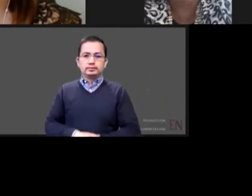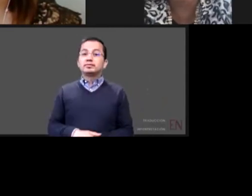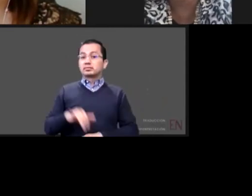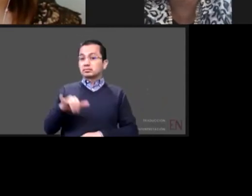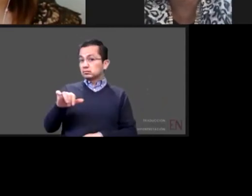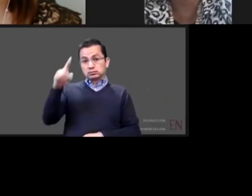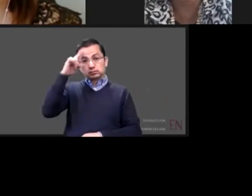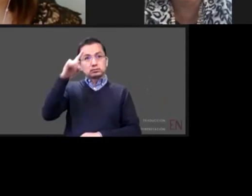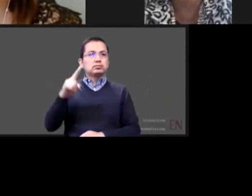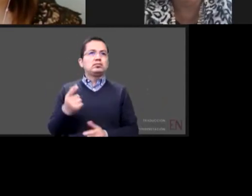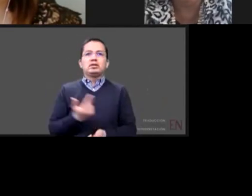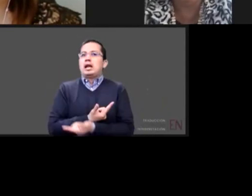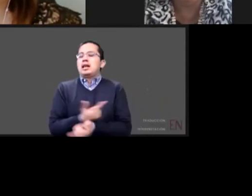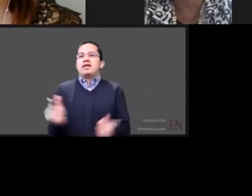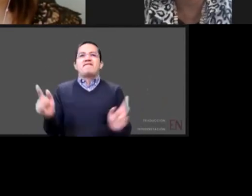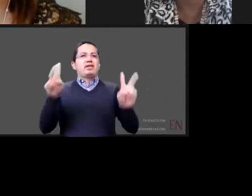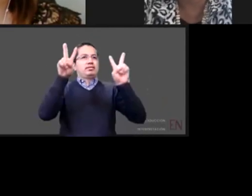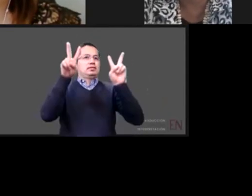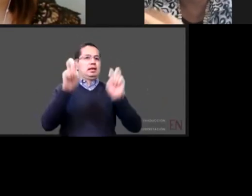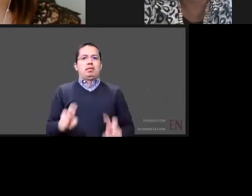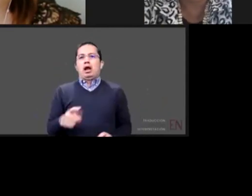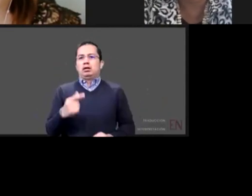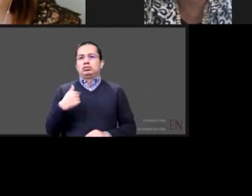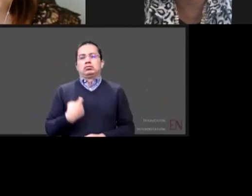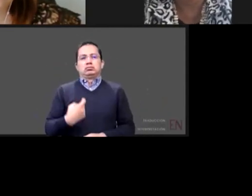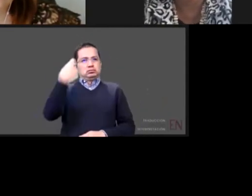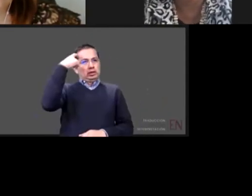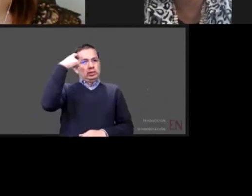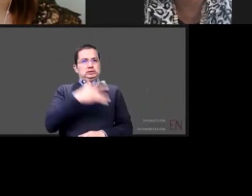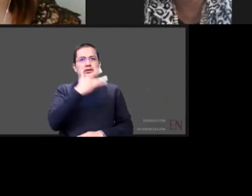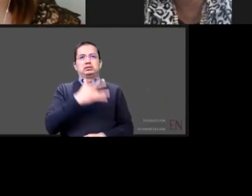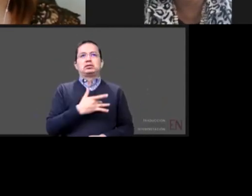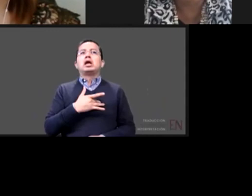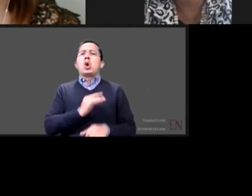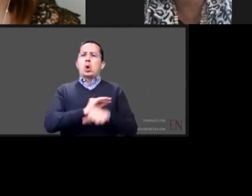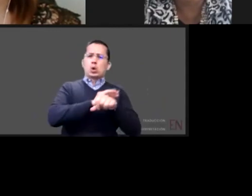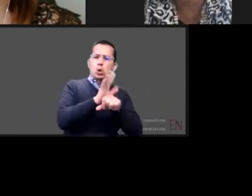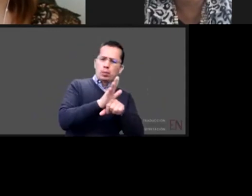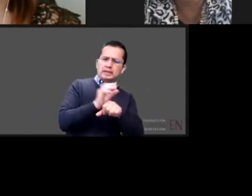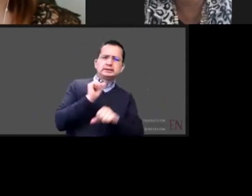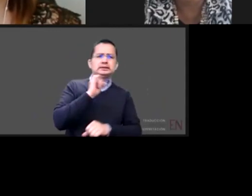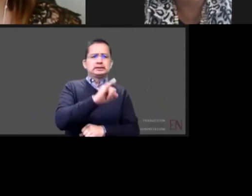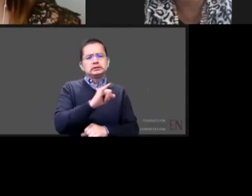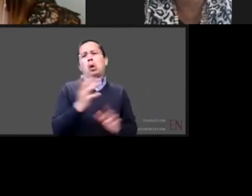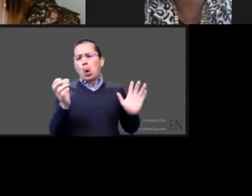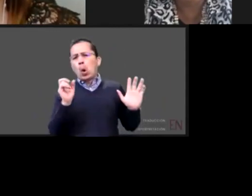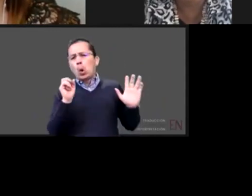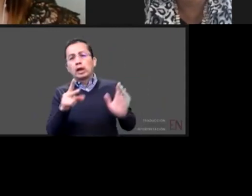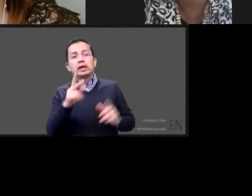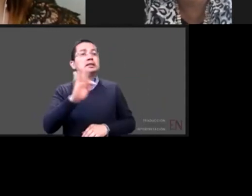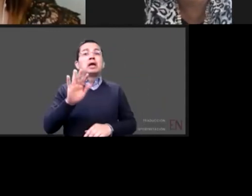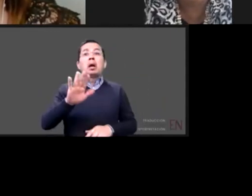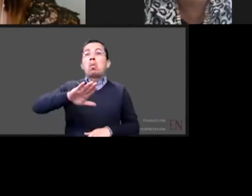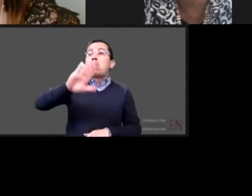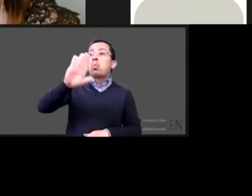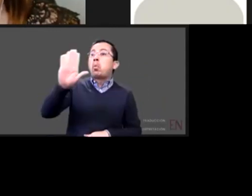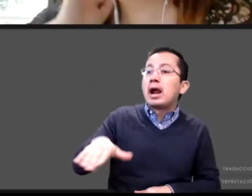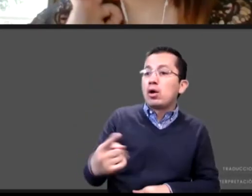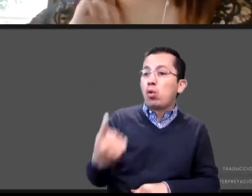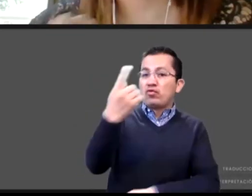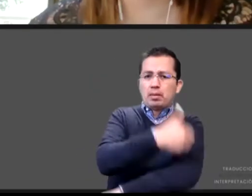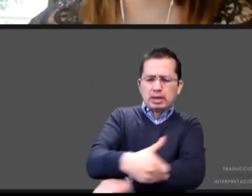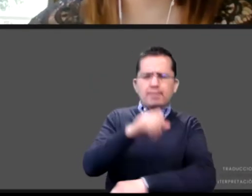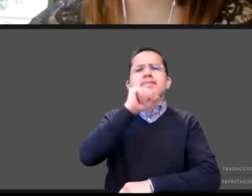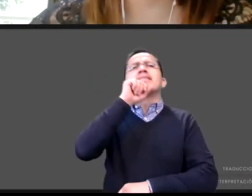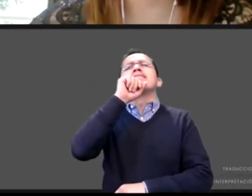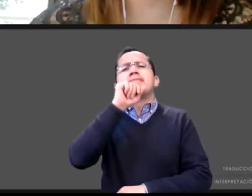no importa si es relacionado al COVID o no, es decir, si es una pérdida de un familiar, por supuesto que puedes llamar, pero si es una situación derivada